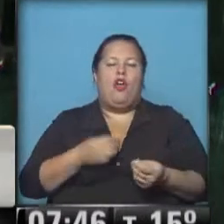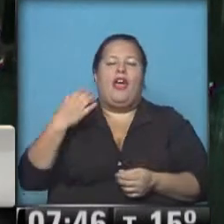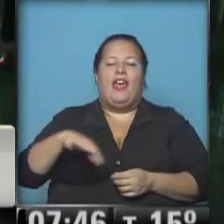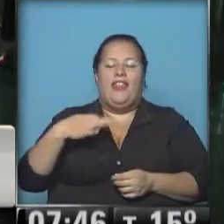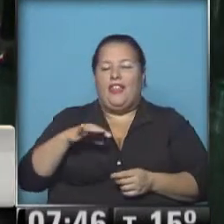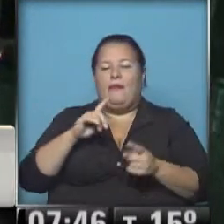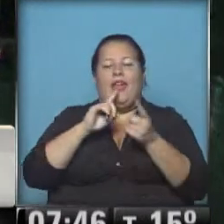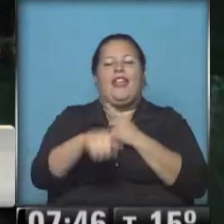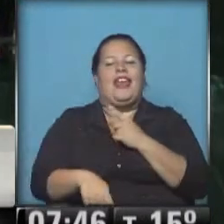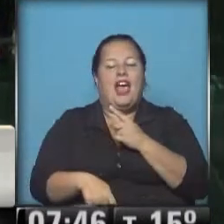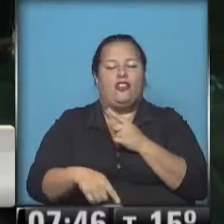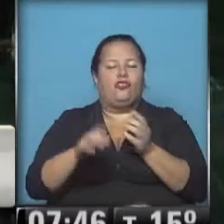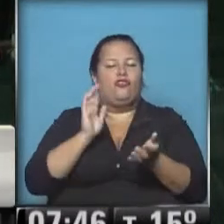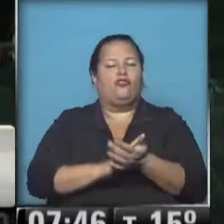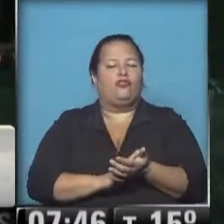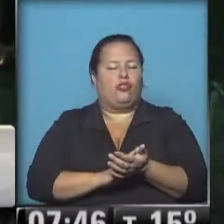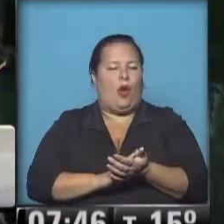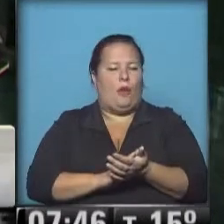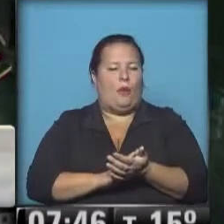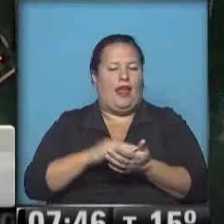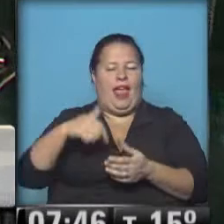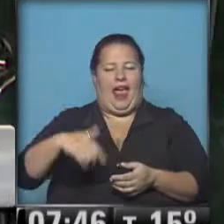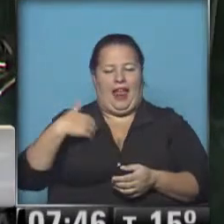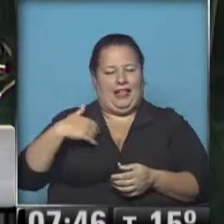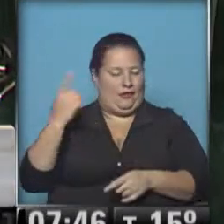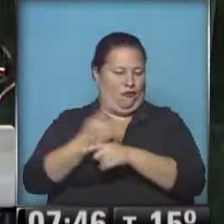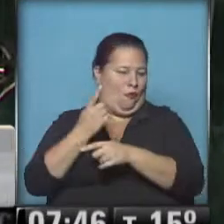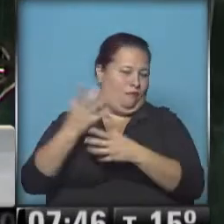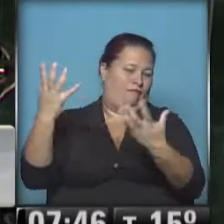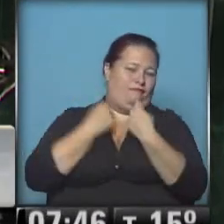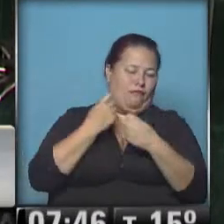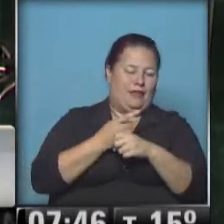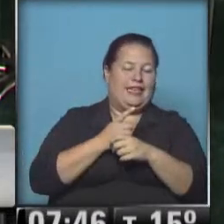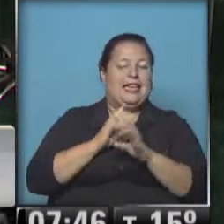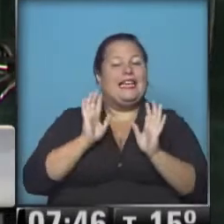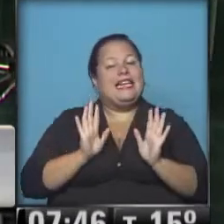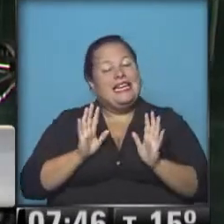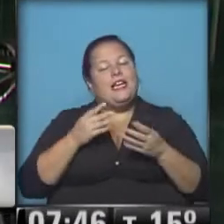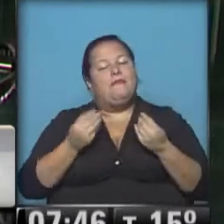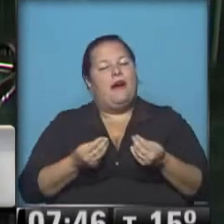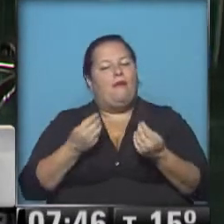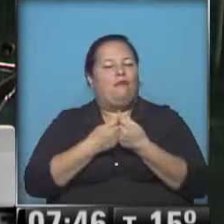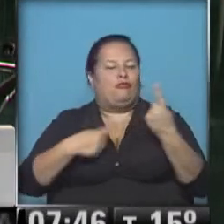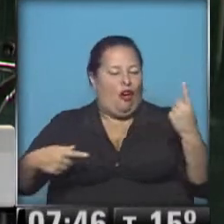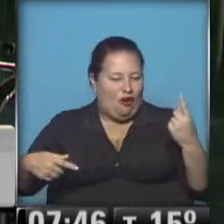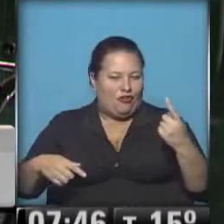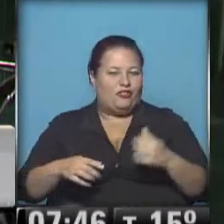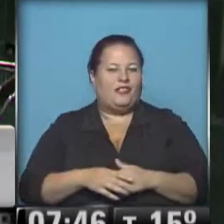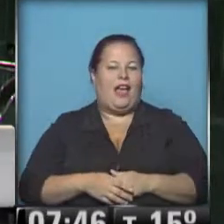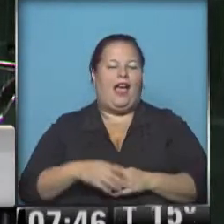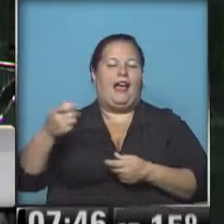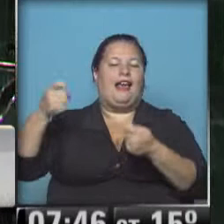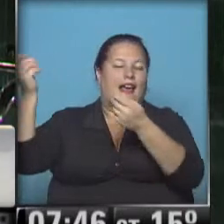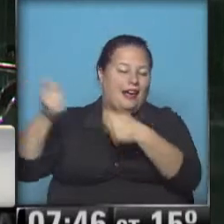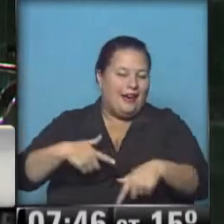actuar directamente sobre la plaza argentina y no pueden sí con buenos pases como tantas otras cosas que grecia no